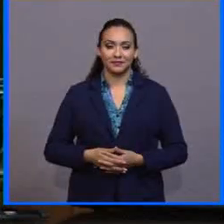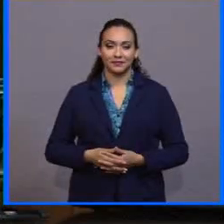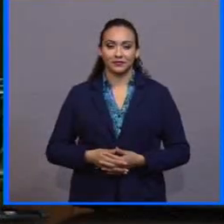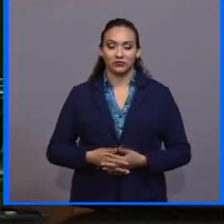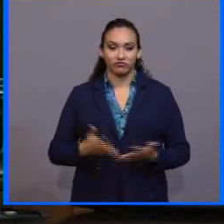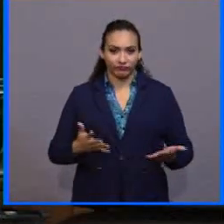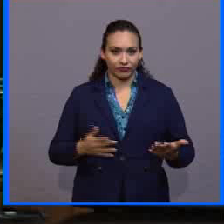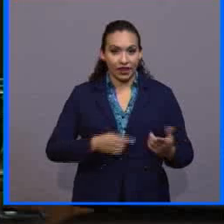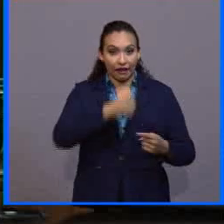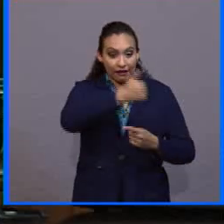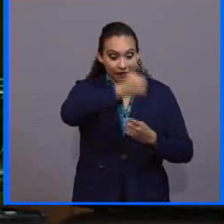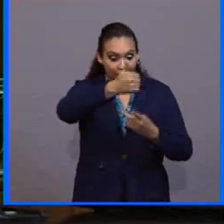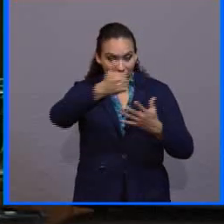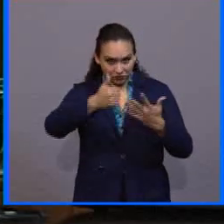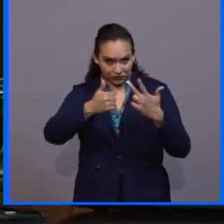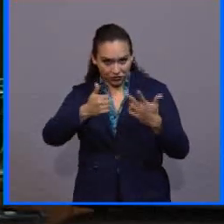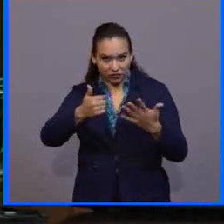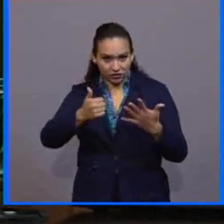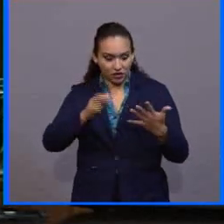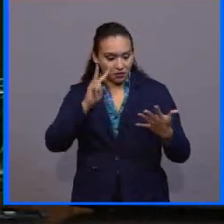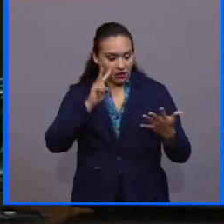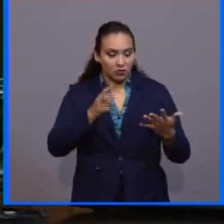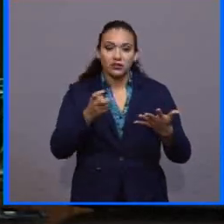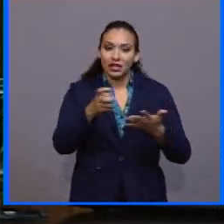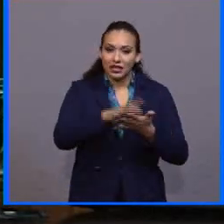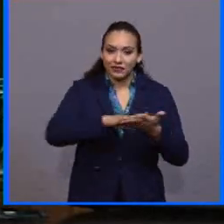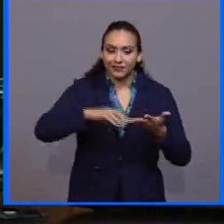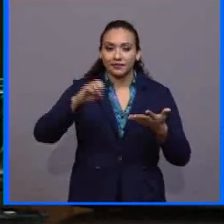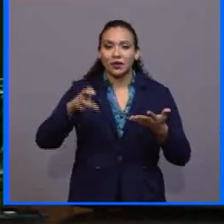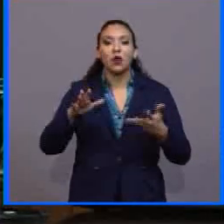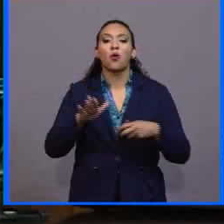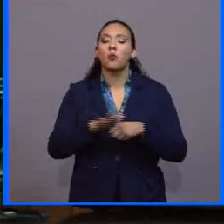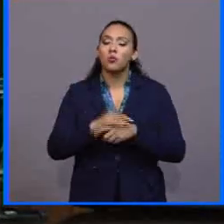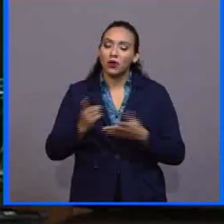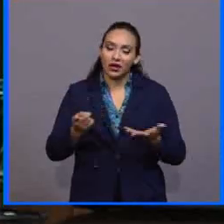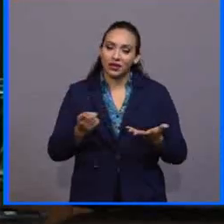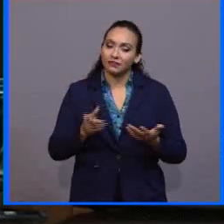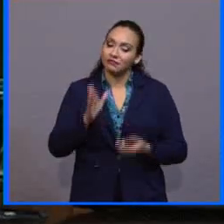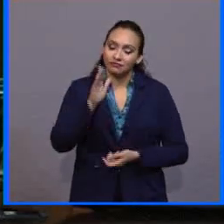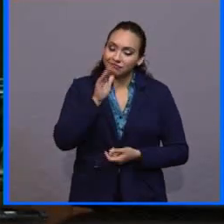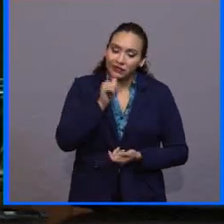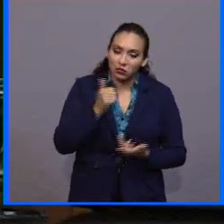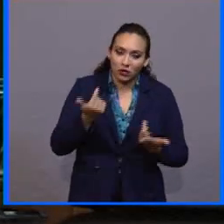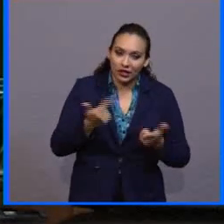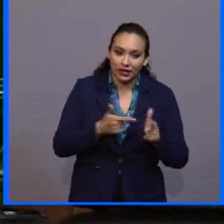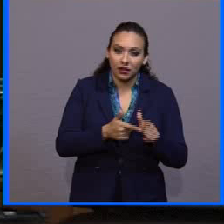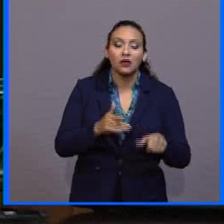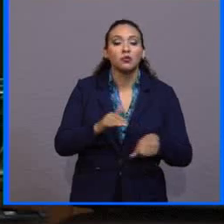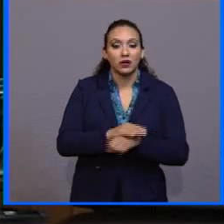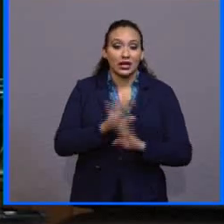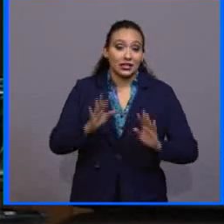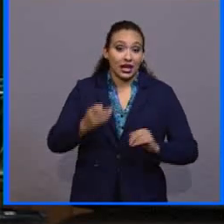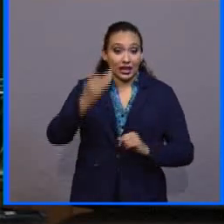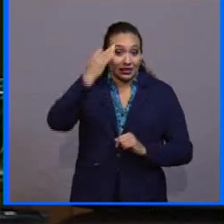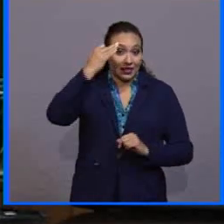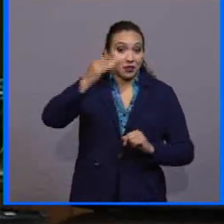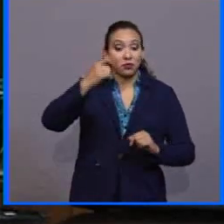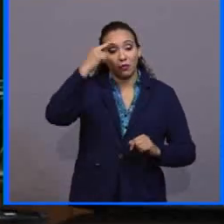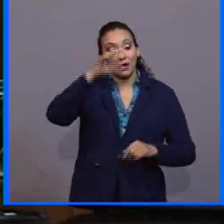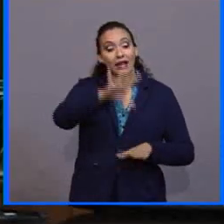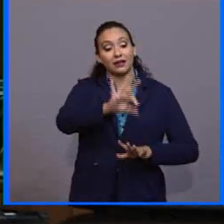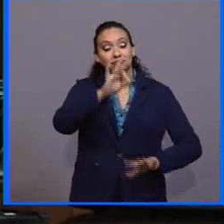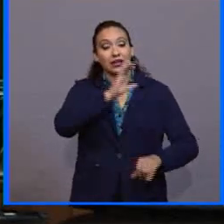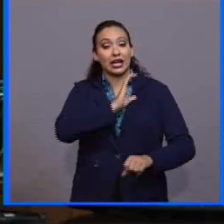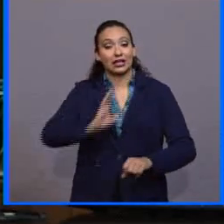En todos ellos procede que se desechen por improcedentes, ya que al haber concluida la etapa de selección de